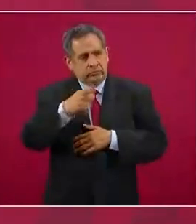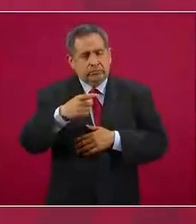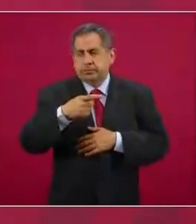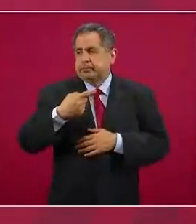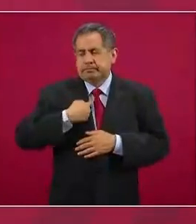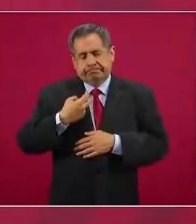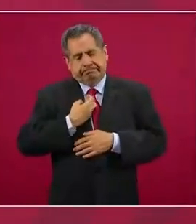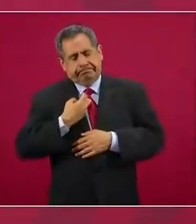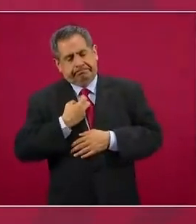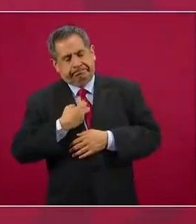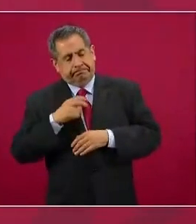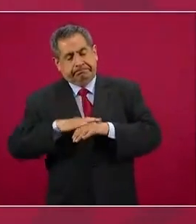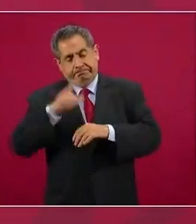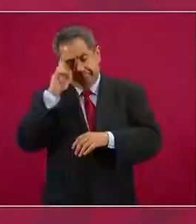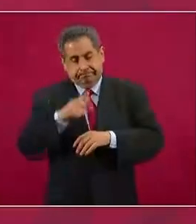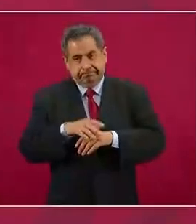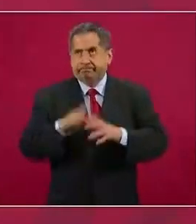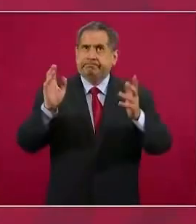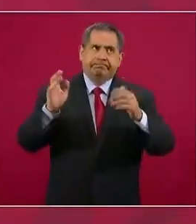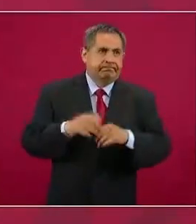salió una entrevista de